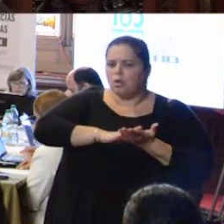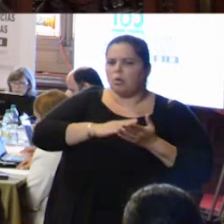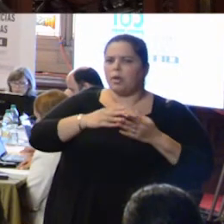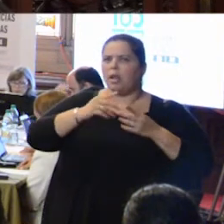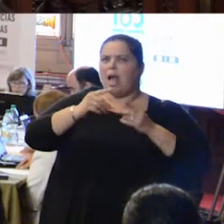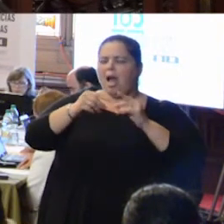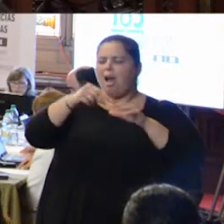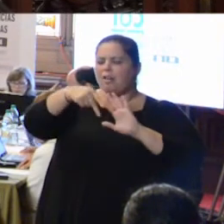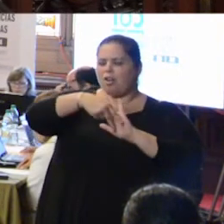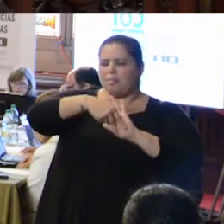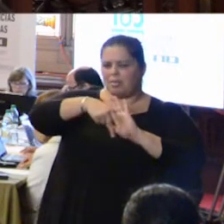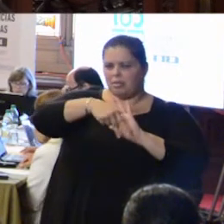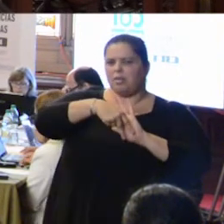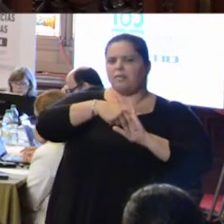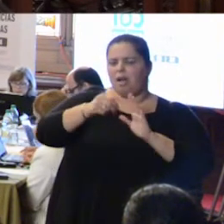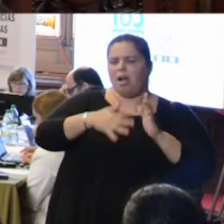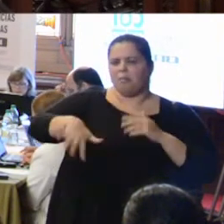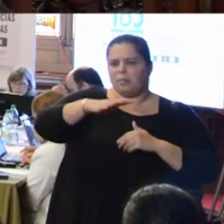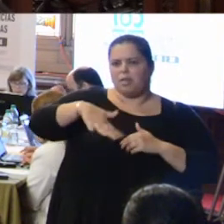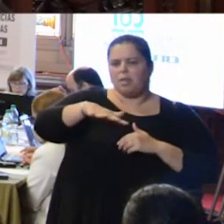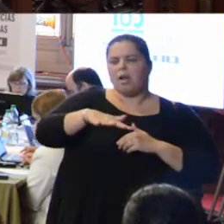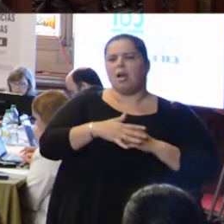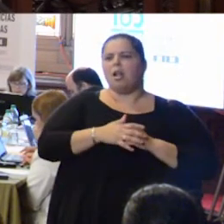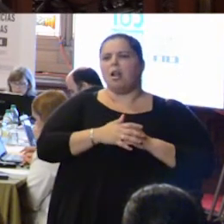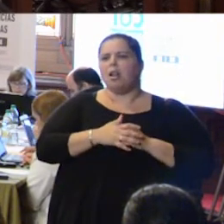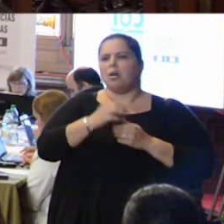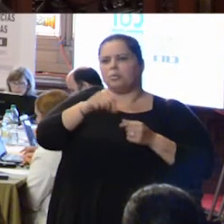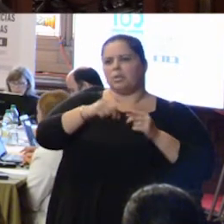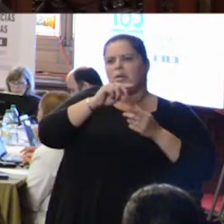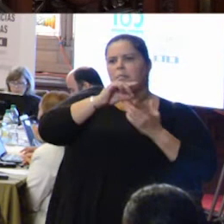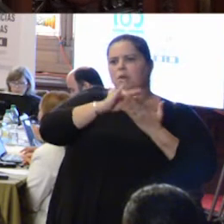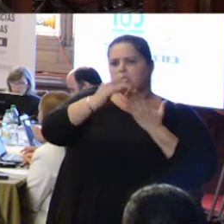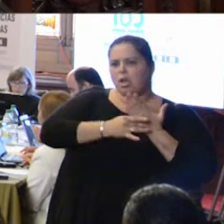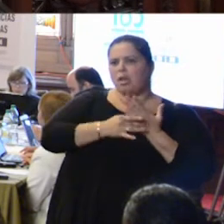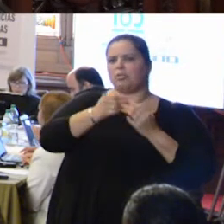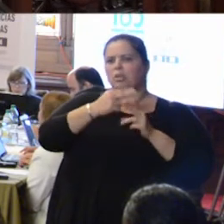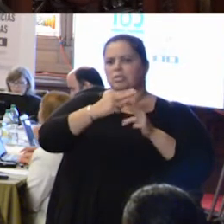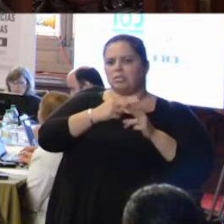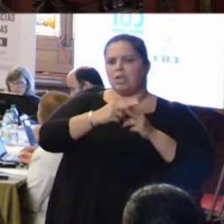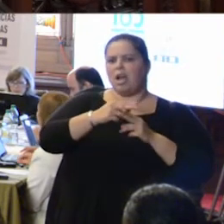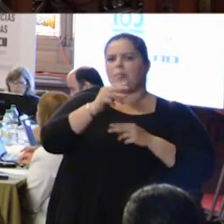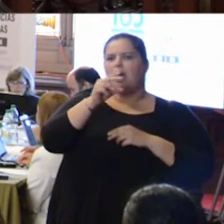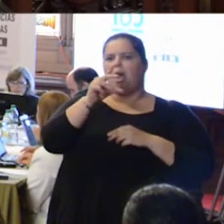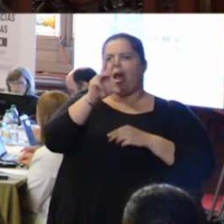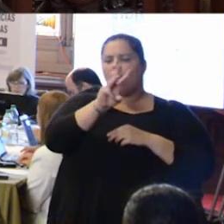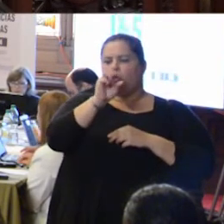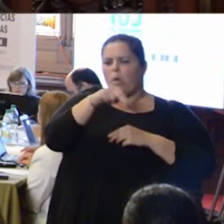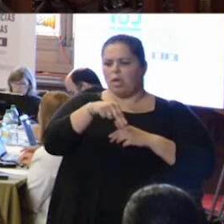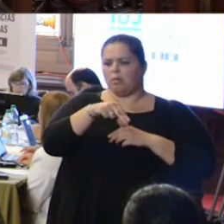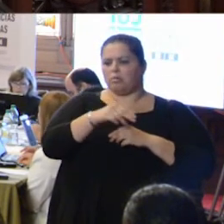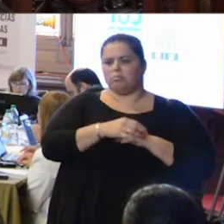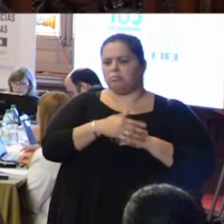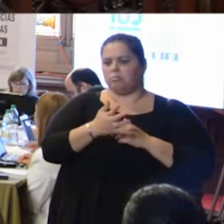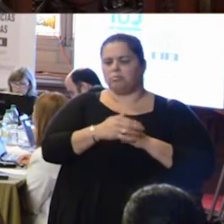contra un proyecto denominado Wind Rose. Al respecto, el Ministerio de Ambiente acoge dicha denuncia y